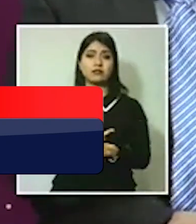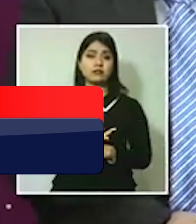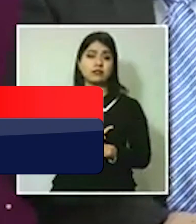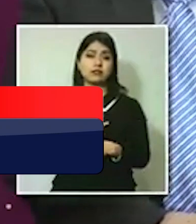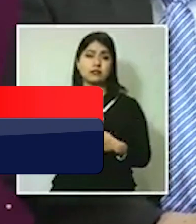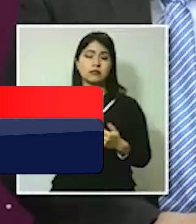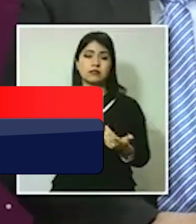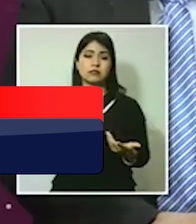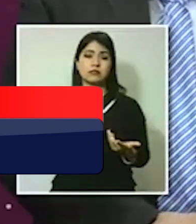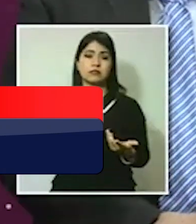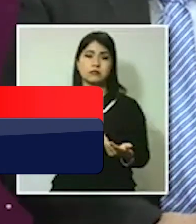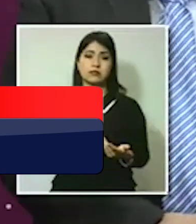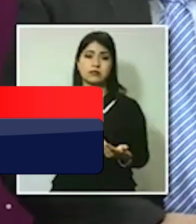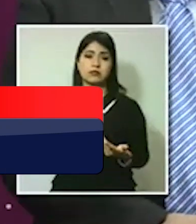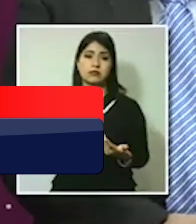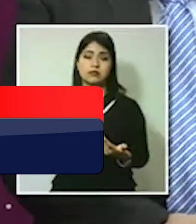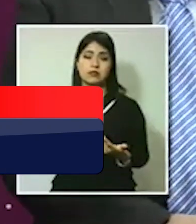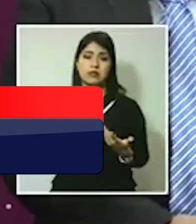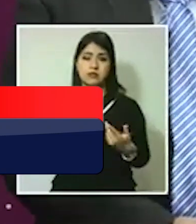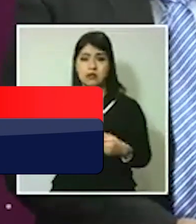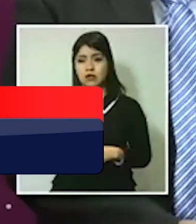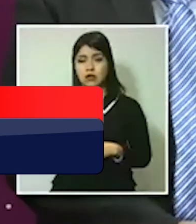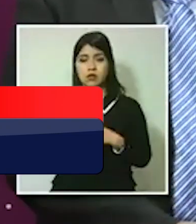que se adelanten